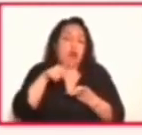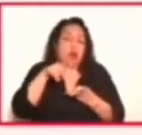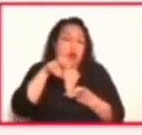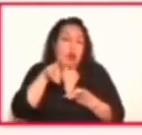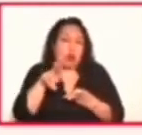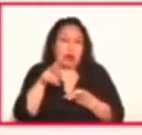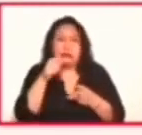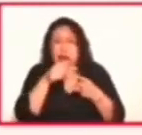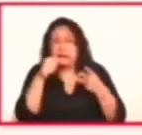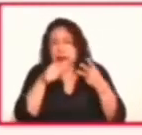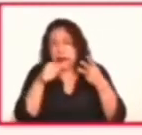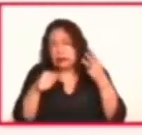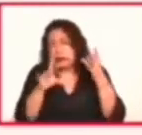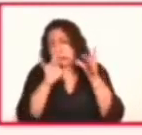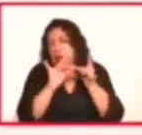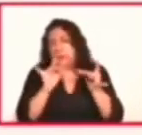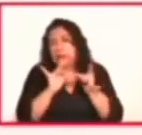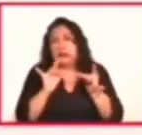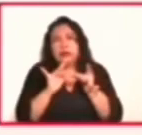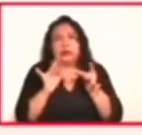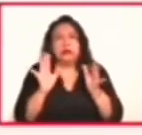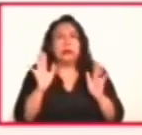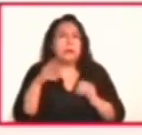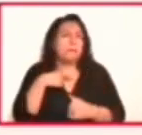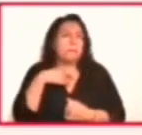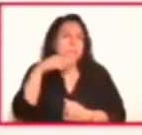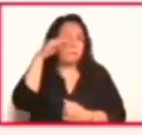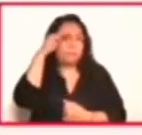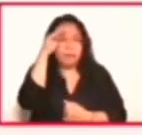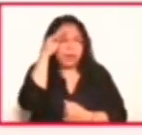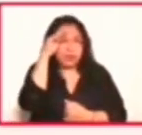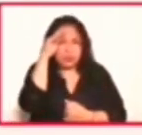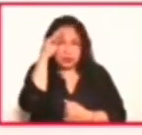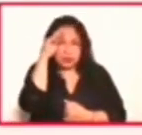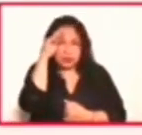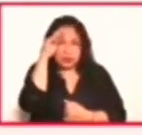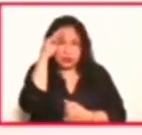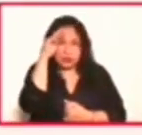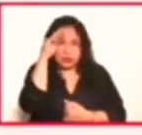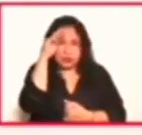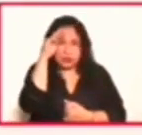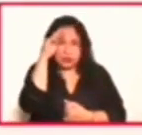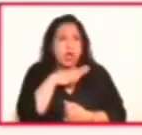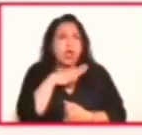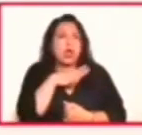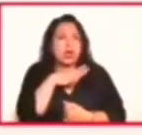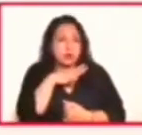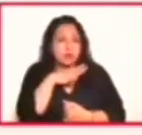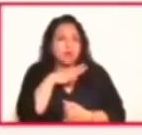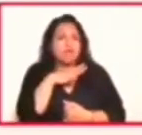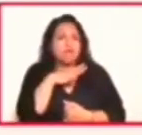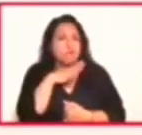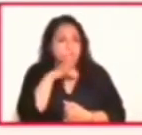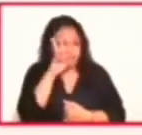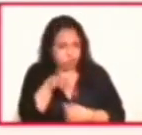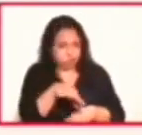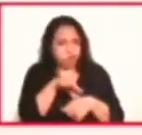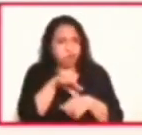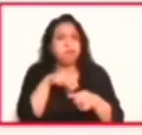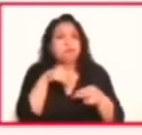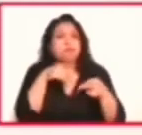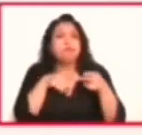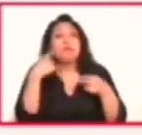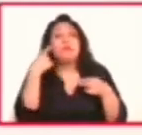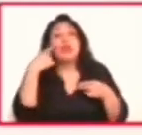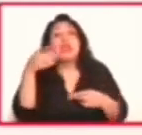estoy mencionando pensando en que se van a realizar, pensando en que empezamos a ver